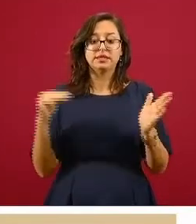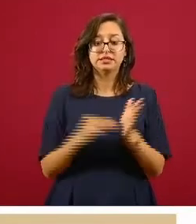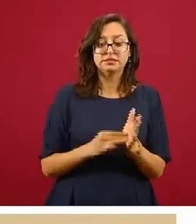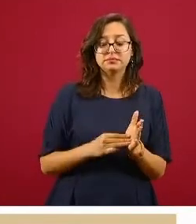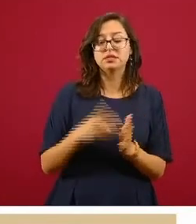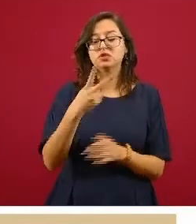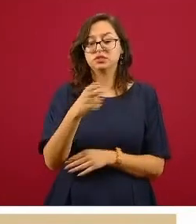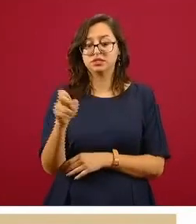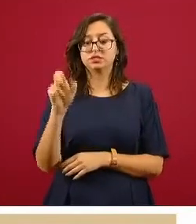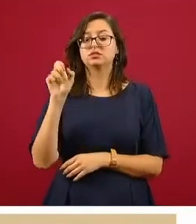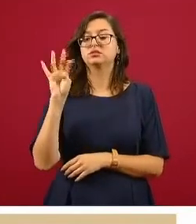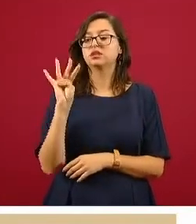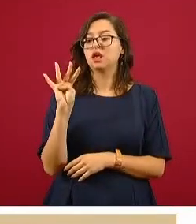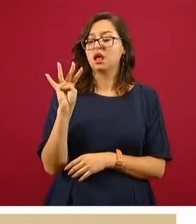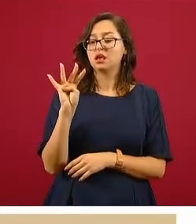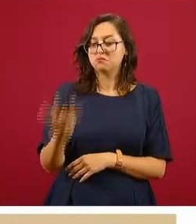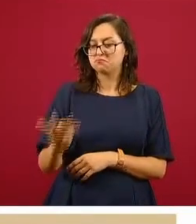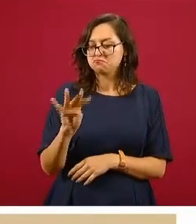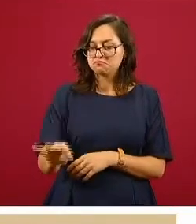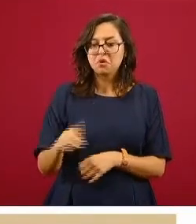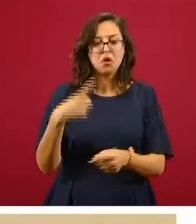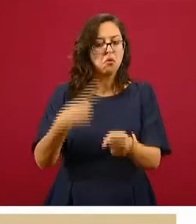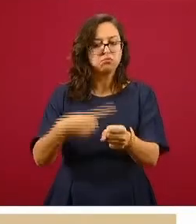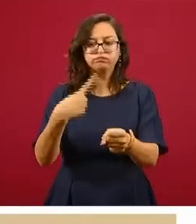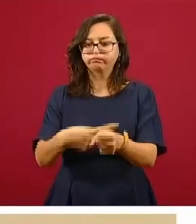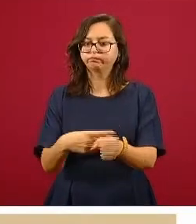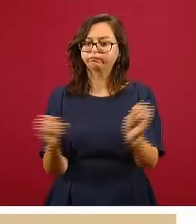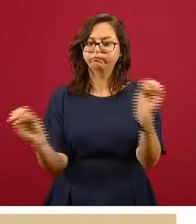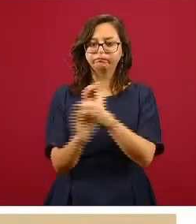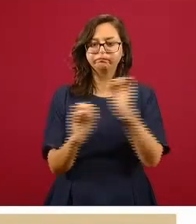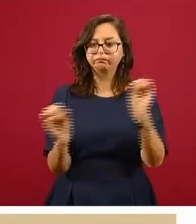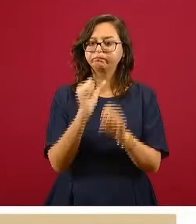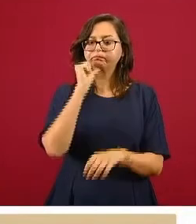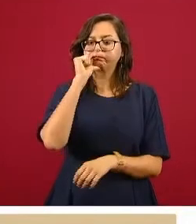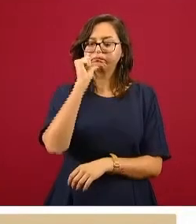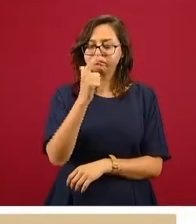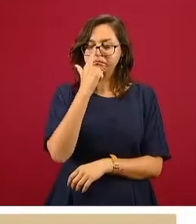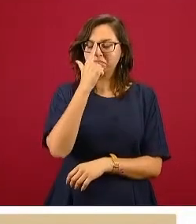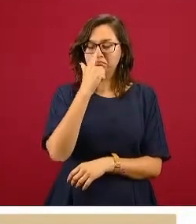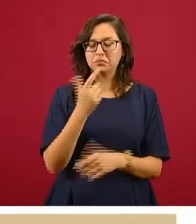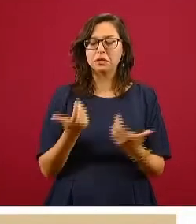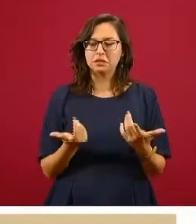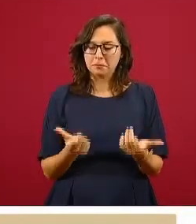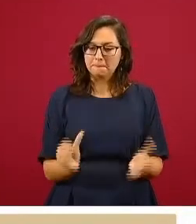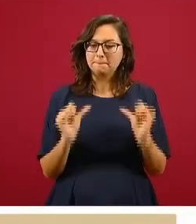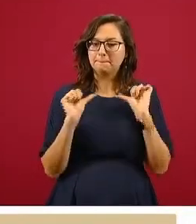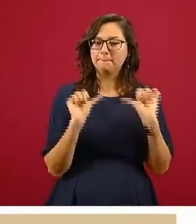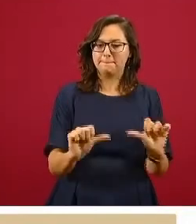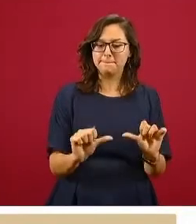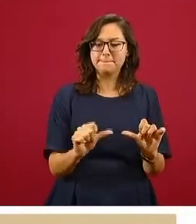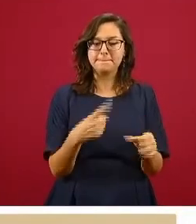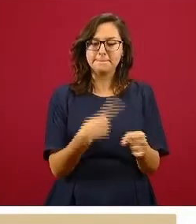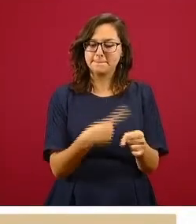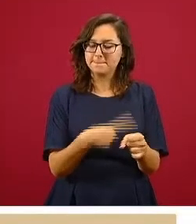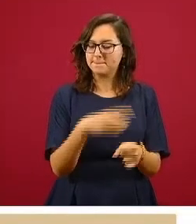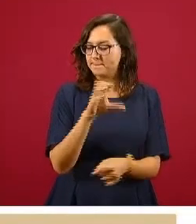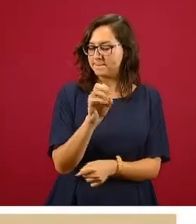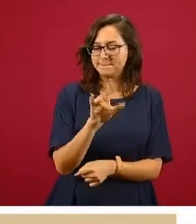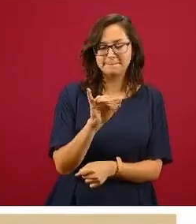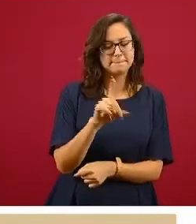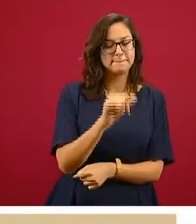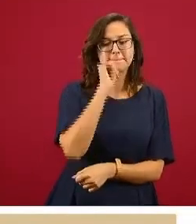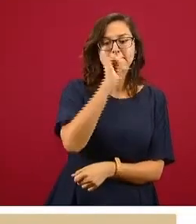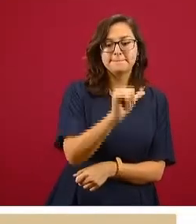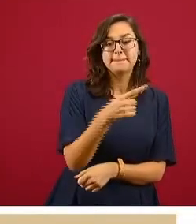553.219 dieron ya negativo a su prueba correspondiente, por lo tanto se descartan como casos de COVID,